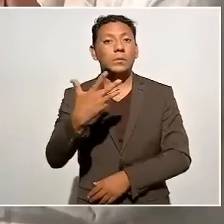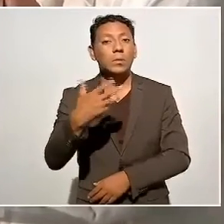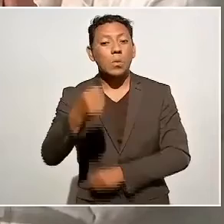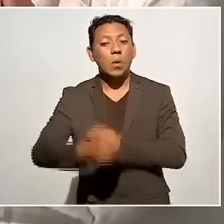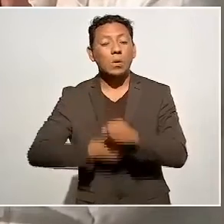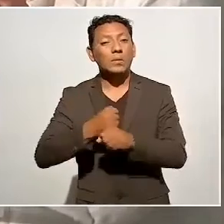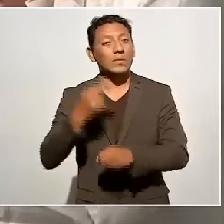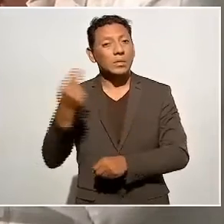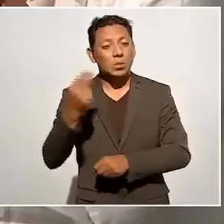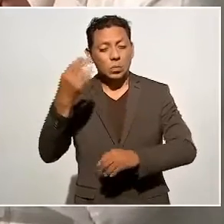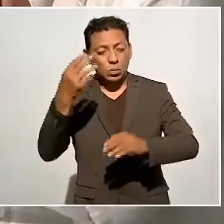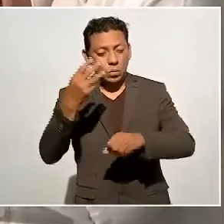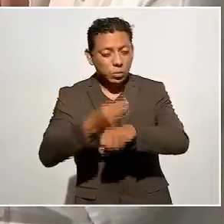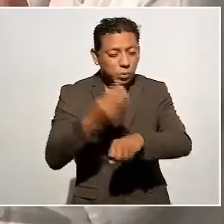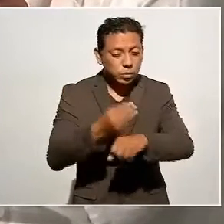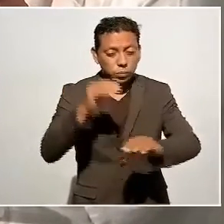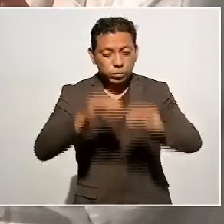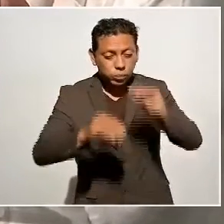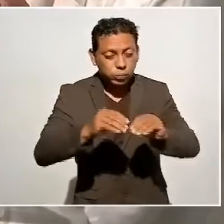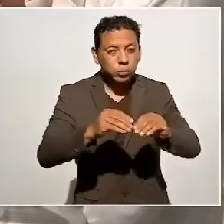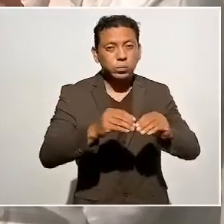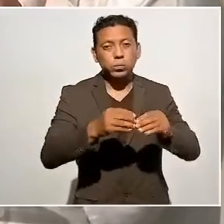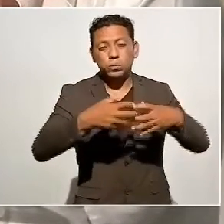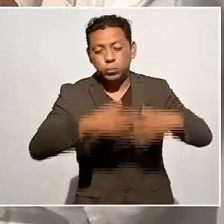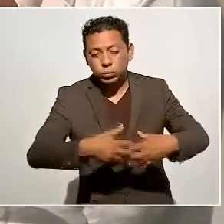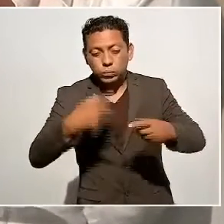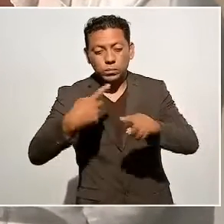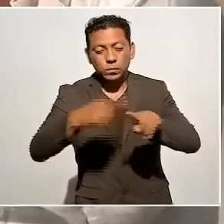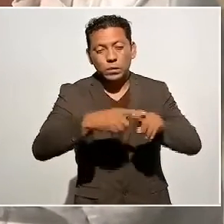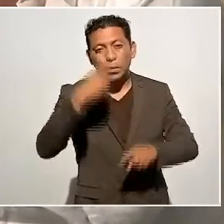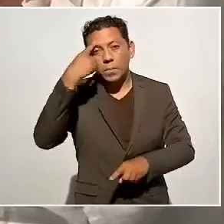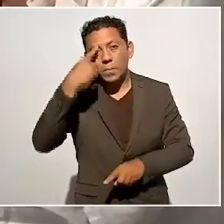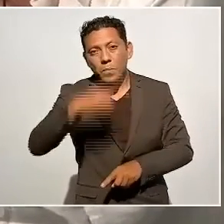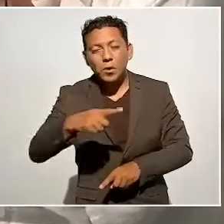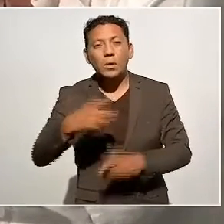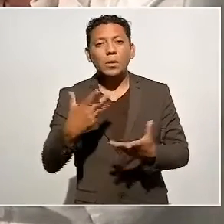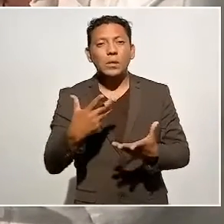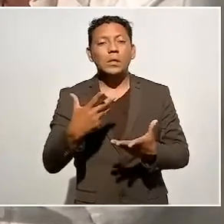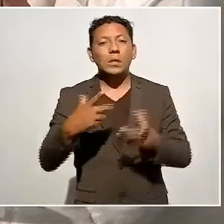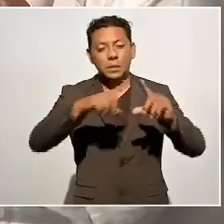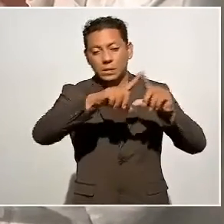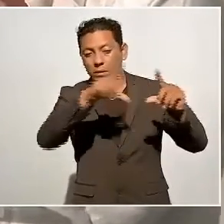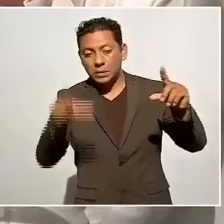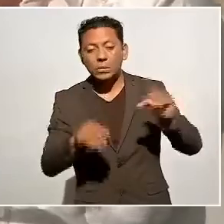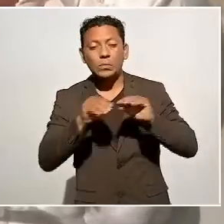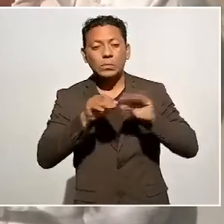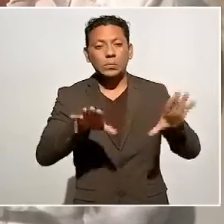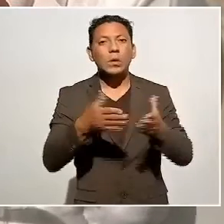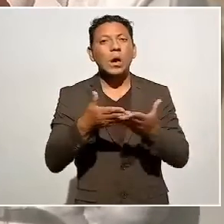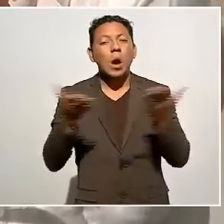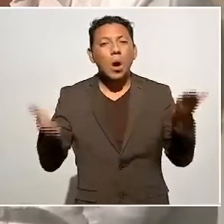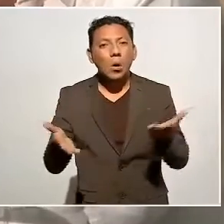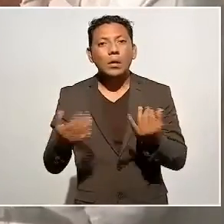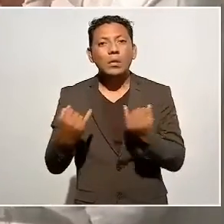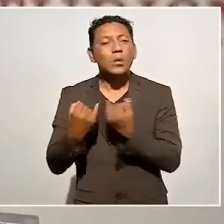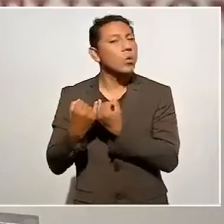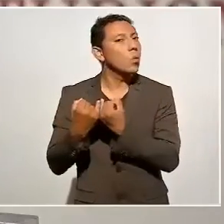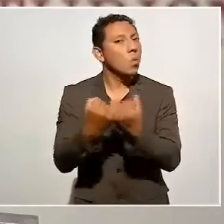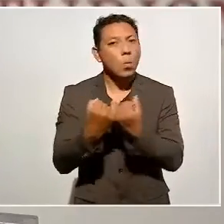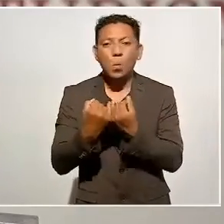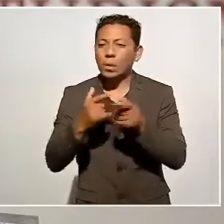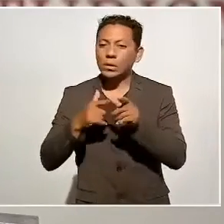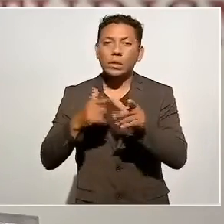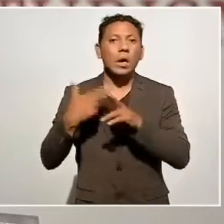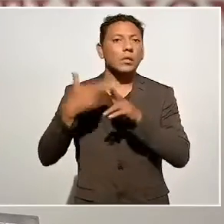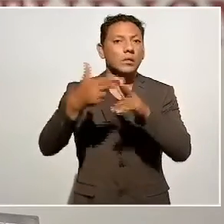México obras de infraestructura en número igual a todas las construidas en el país hasta hoy. Y creemos que esta idea es vigente y sigue